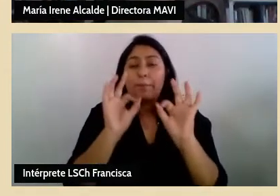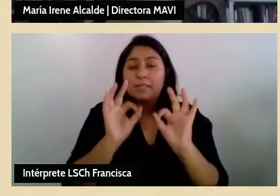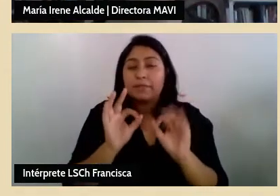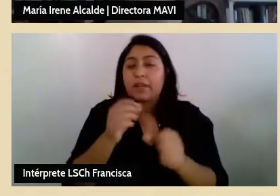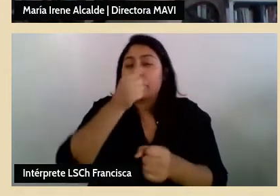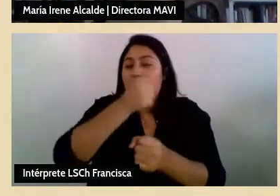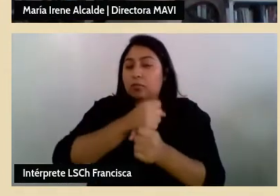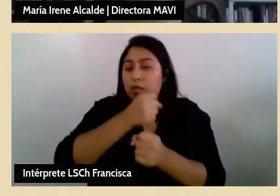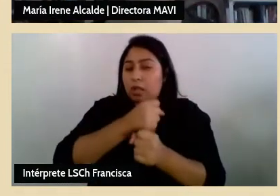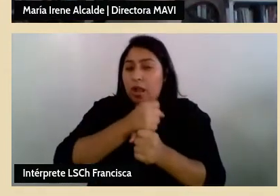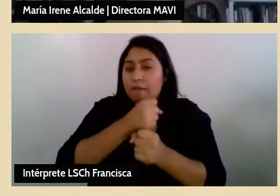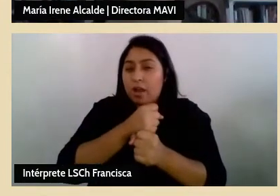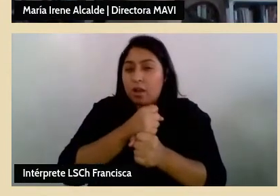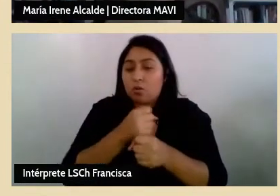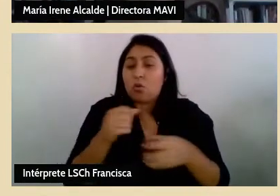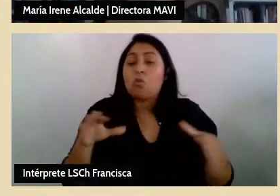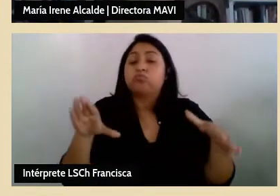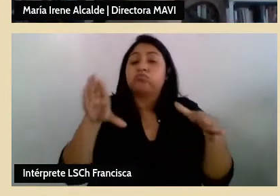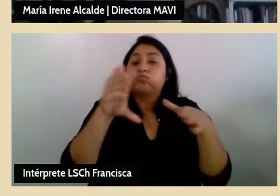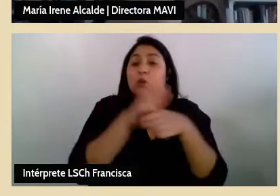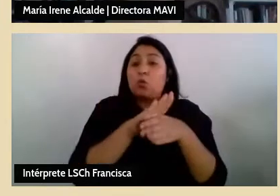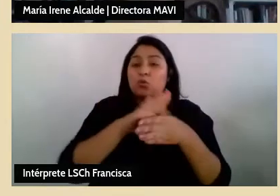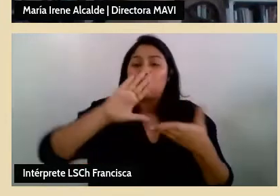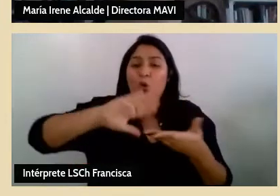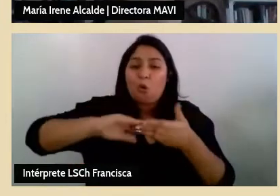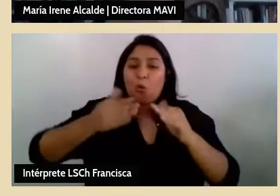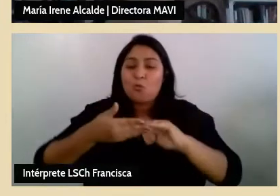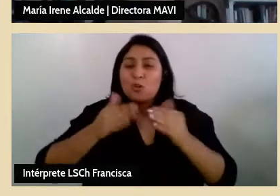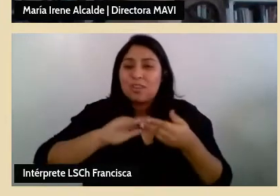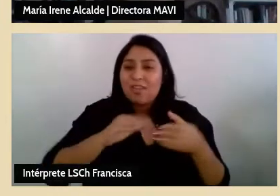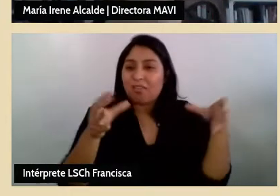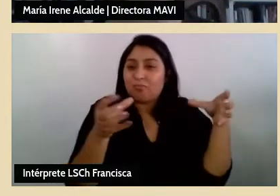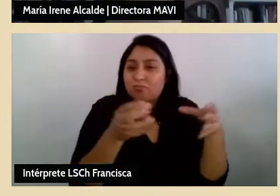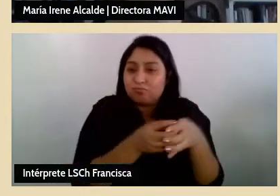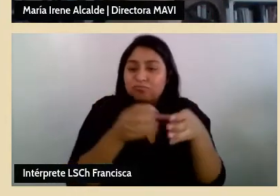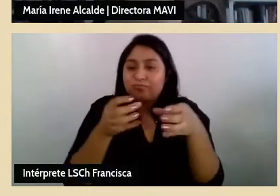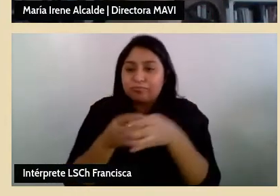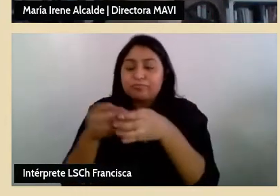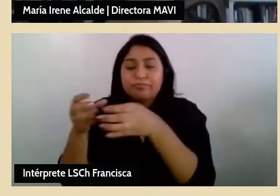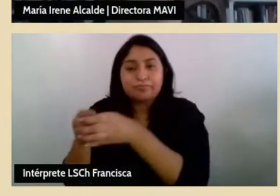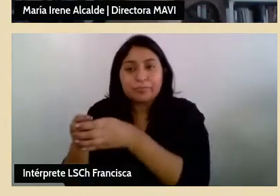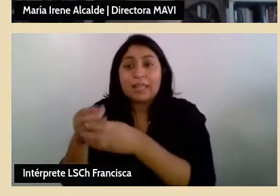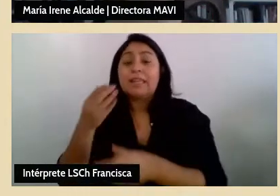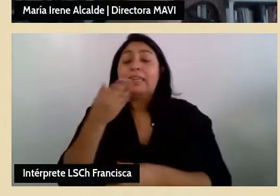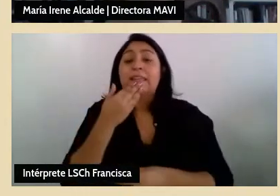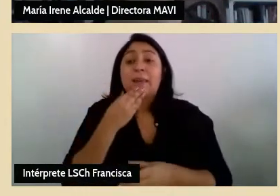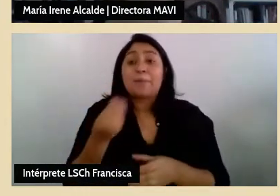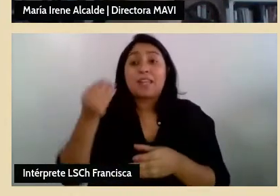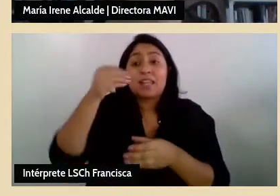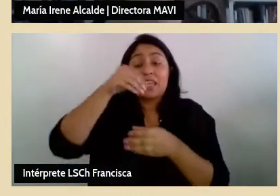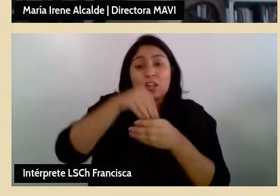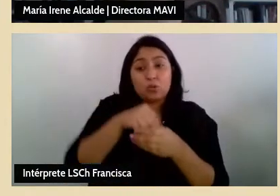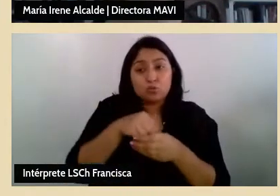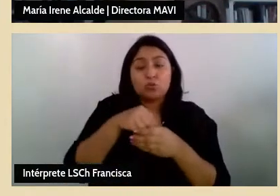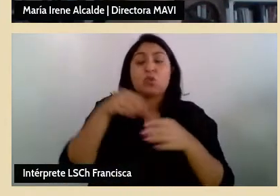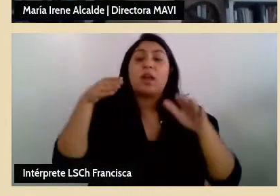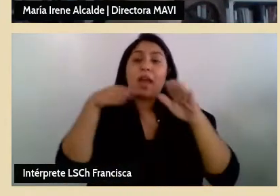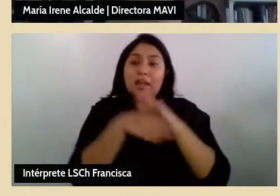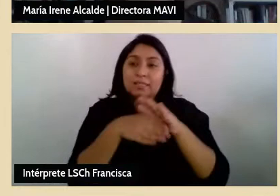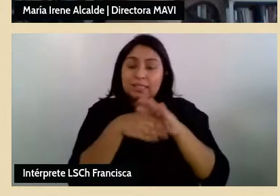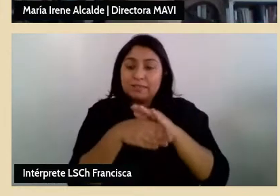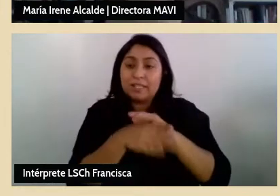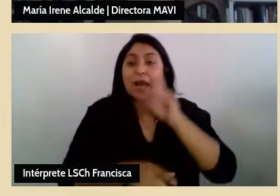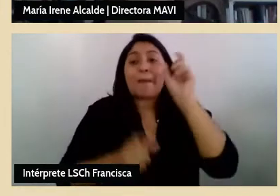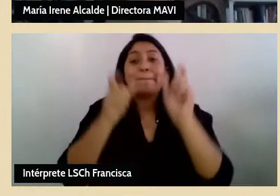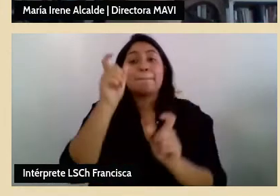trabajo junto a las comunidades y también con respecto a la inclusión y accesibilidad de las